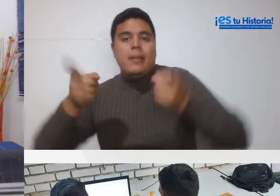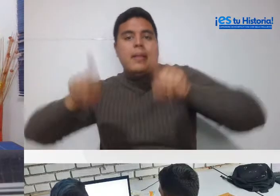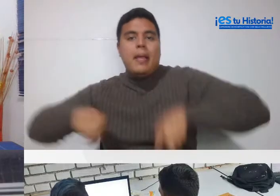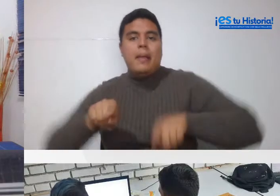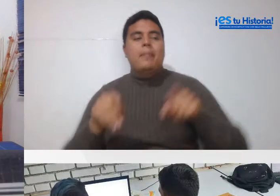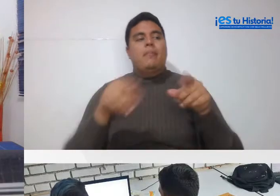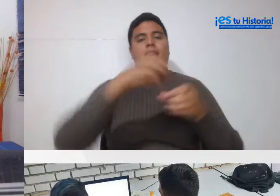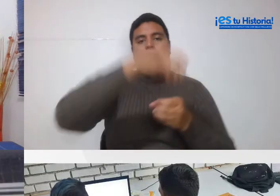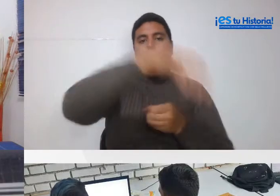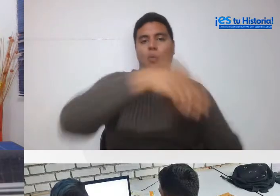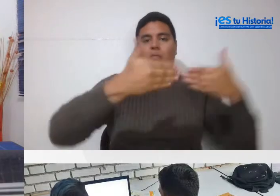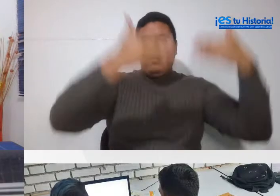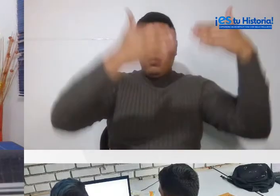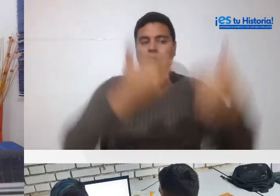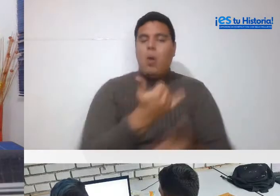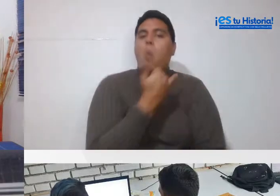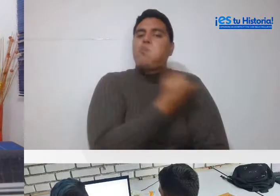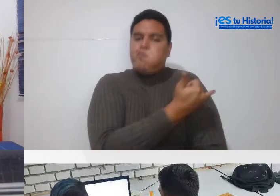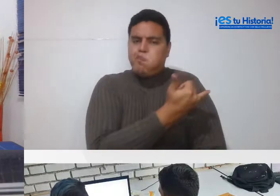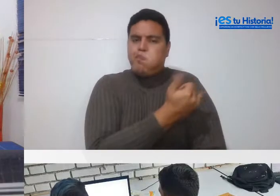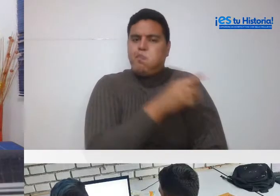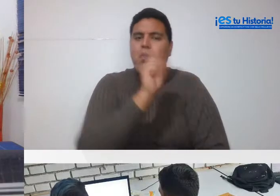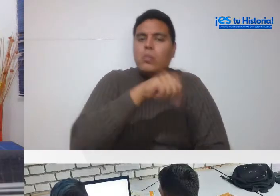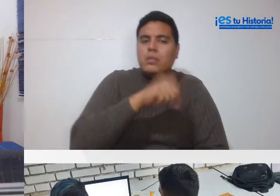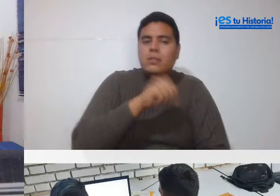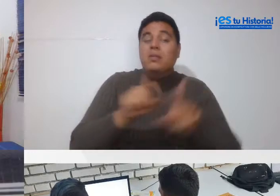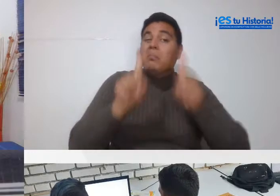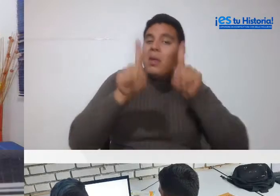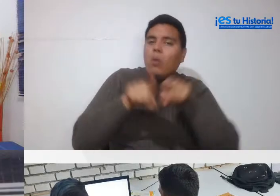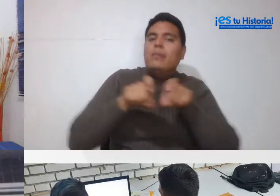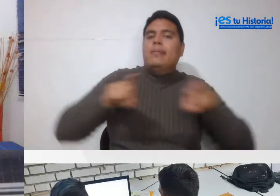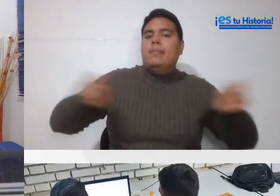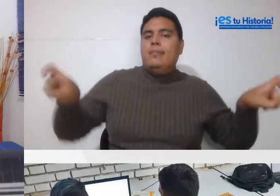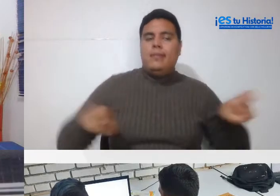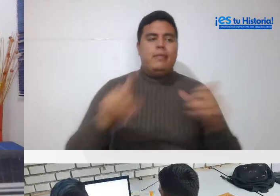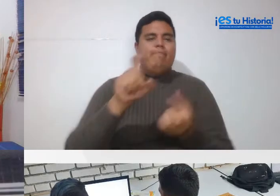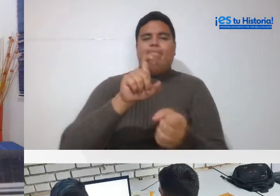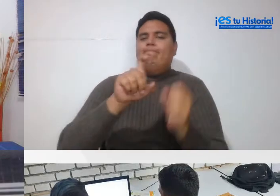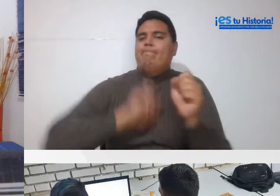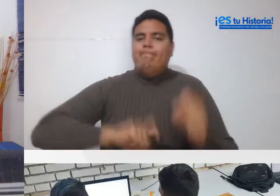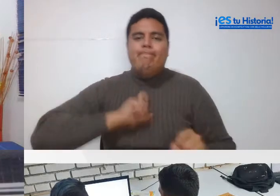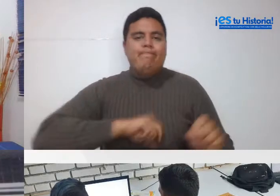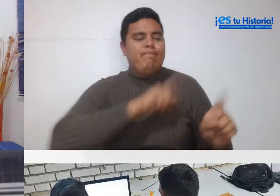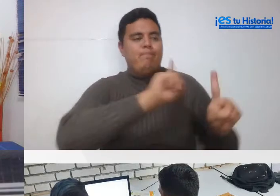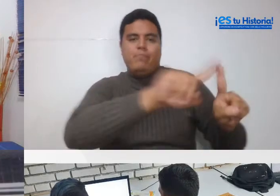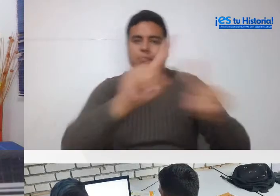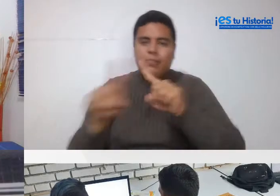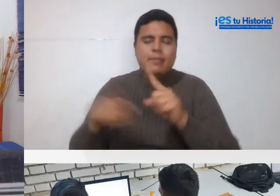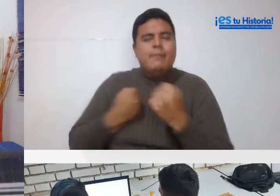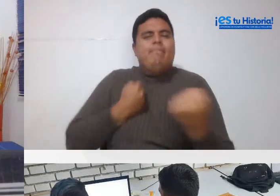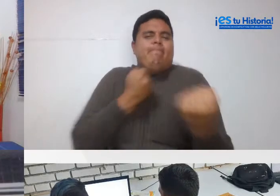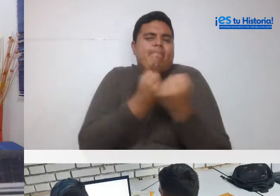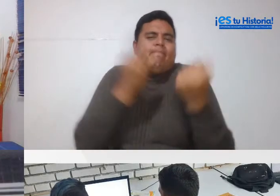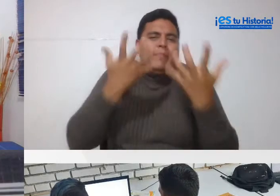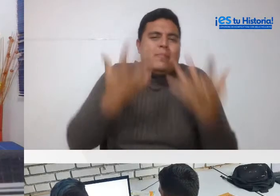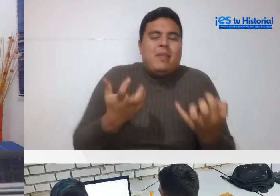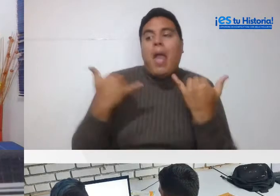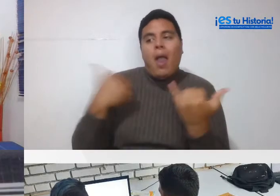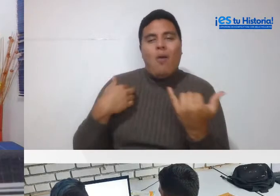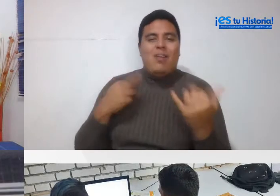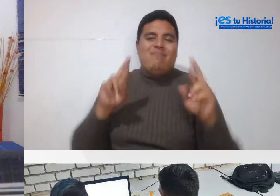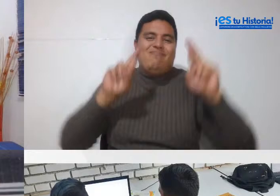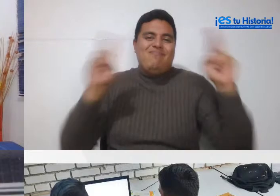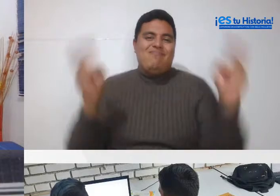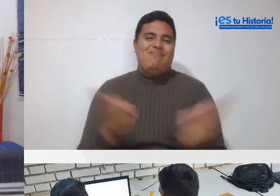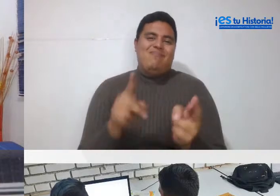tenemos niños con discapacidad, tenemos una población muy diversa, entonces queríamos apoyarlos y ese es el resultado que tenemos ahora.